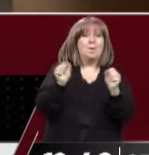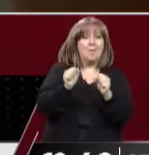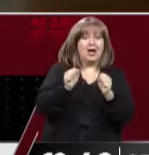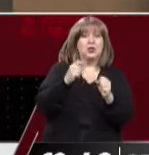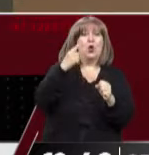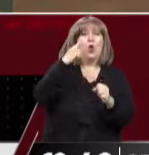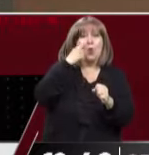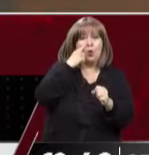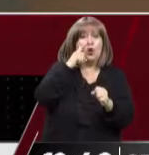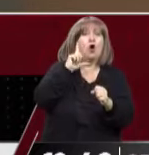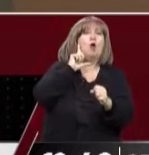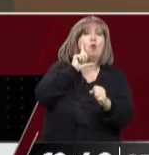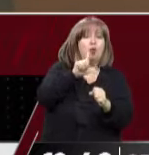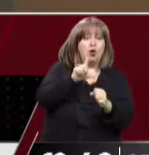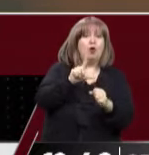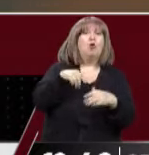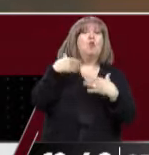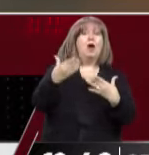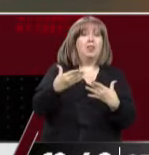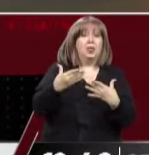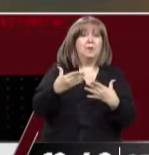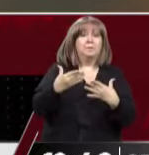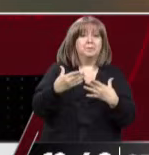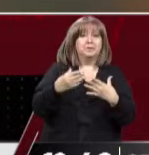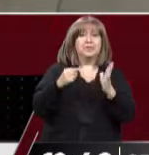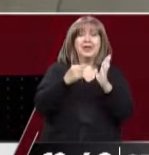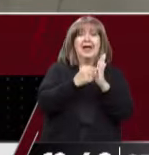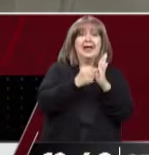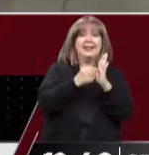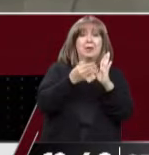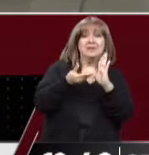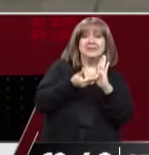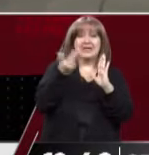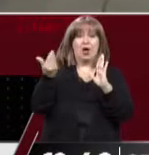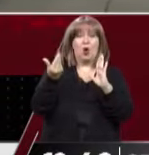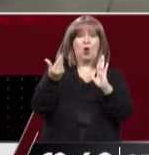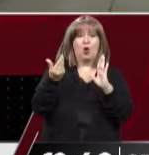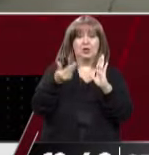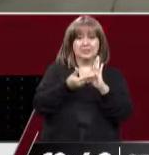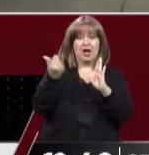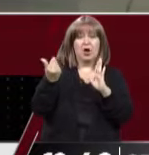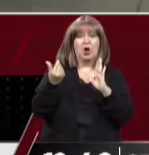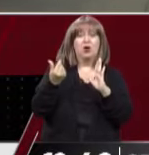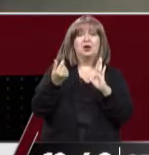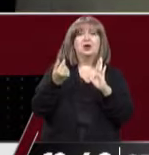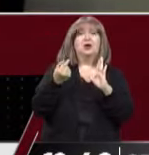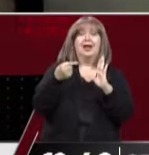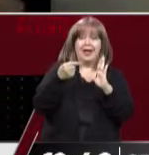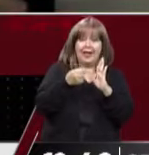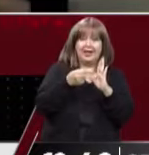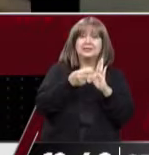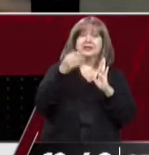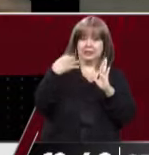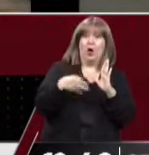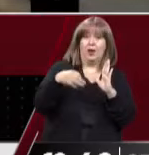junio y Julio y en forma arbitraria nos desconoce un ítem que es remunerativo y